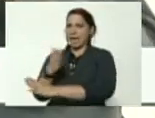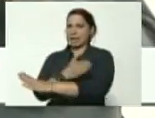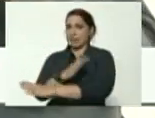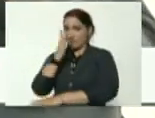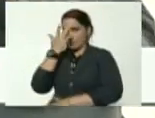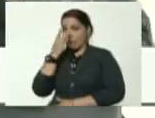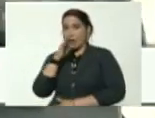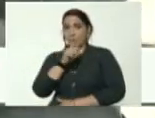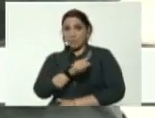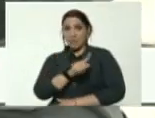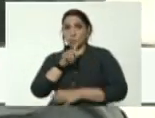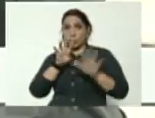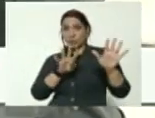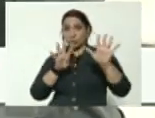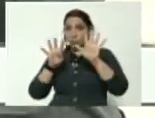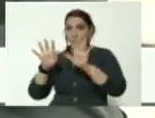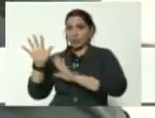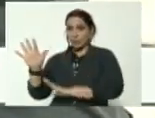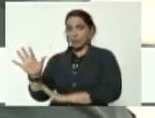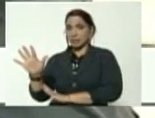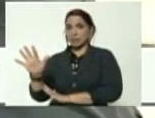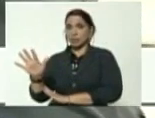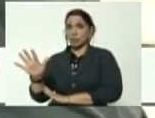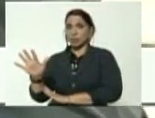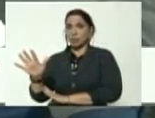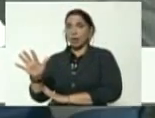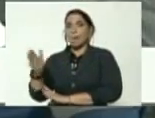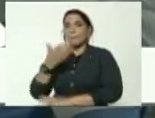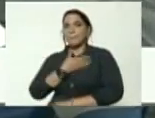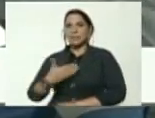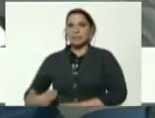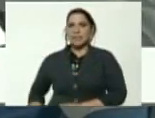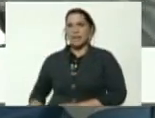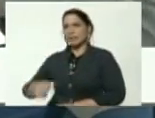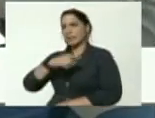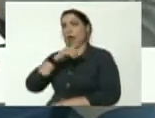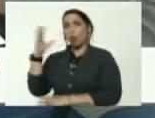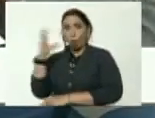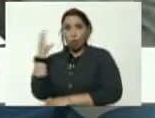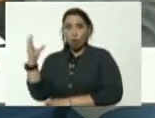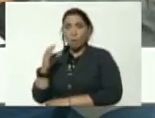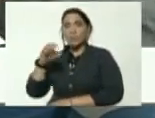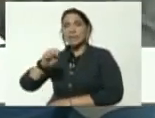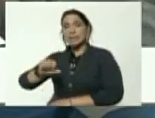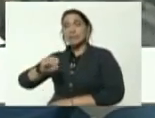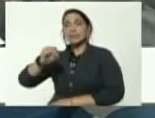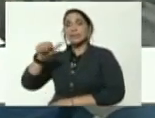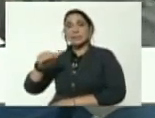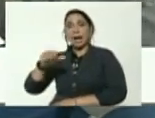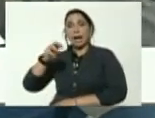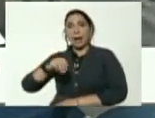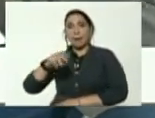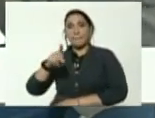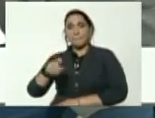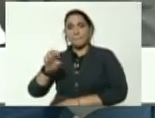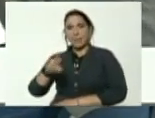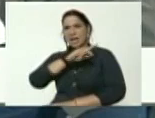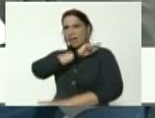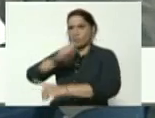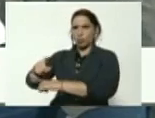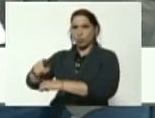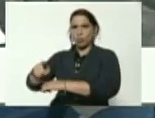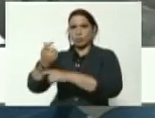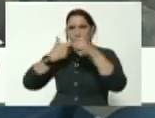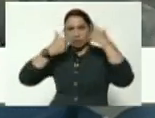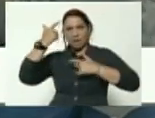de 1995, el presidente Ernesto Samper acusa al comandante Chávez de haber estado involucrado. ¿Por qué? Porque parte del despliegue que hizo el